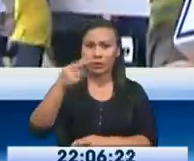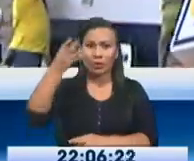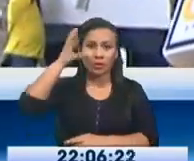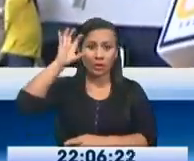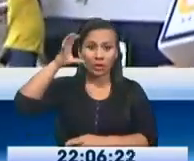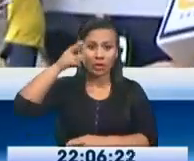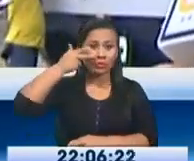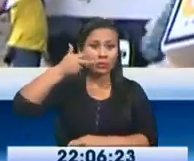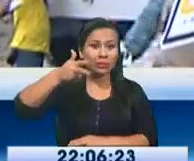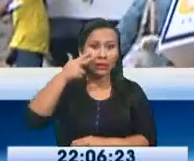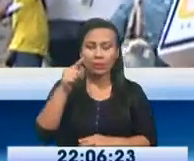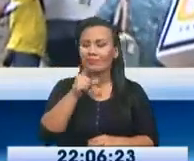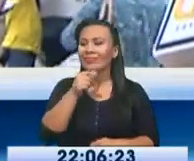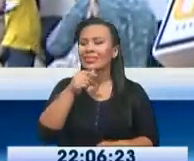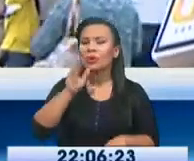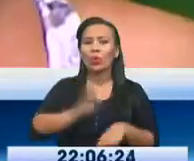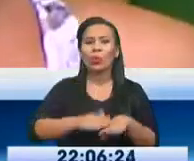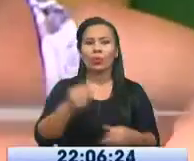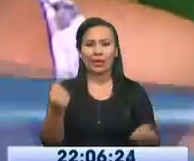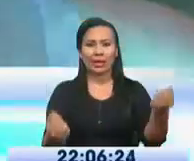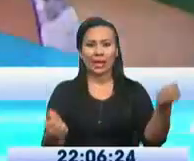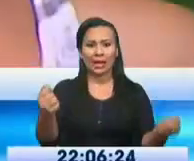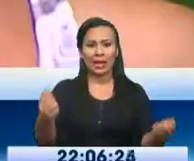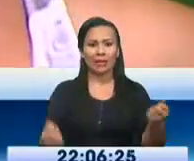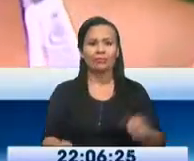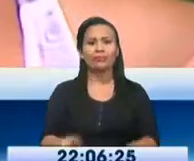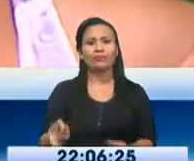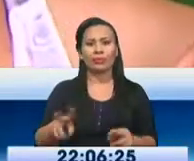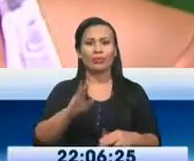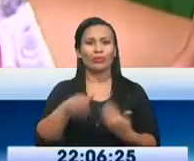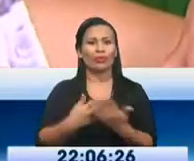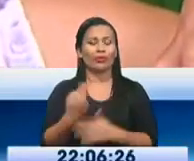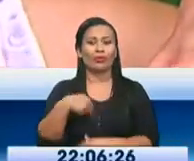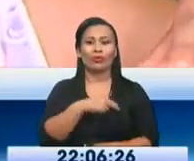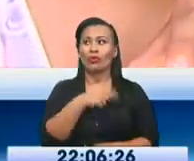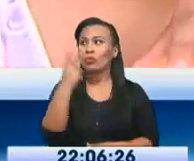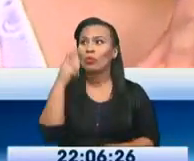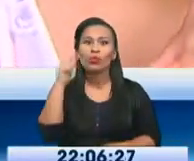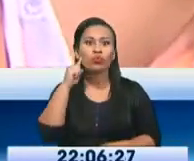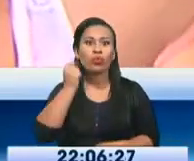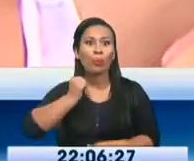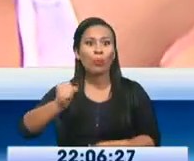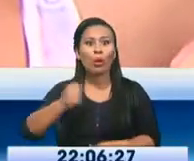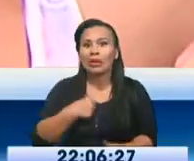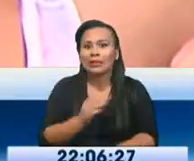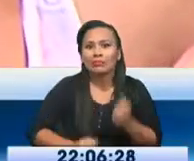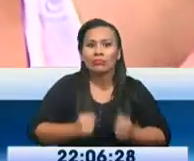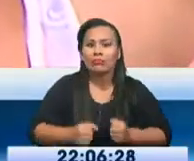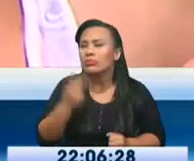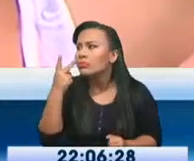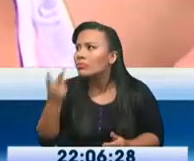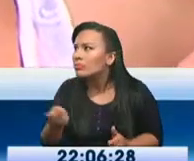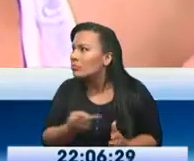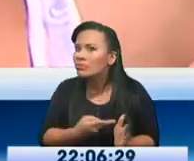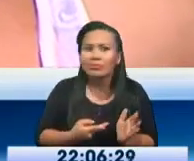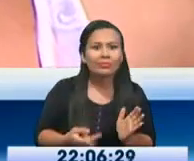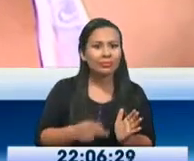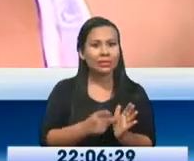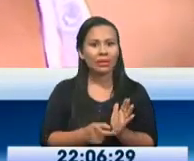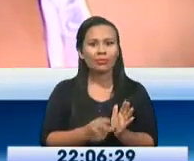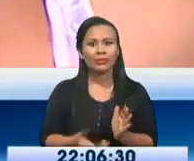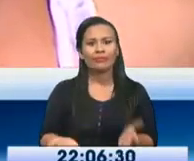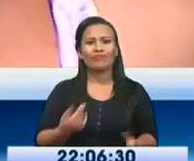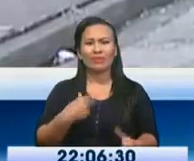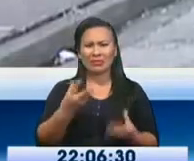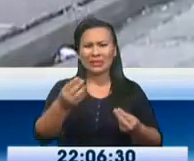parte aparentemente del conductor de la camioneta. Escuchó el golpe, salimos corriendo a ver qué era lo que pasaba. ¿Y cuando se acercó? Ya herida,